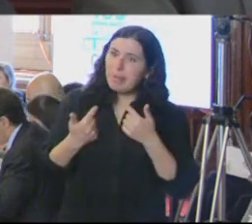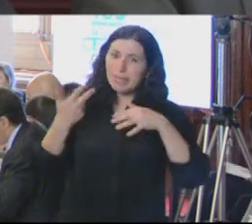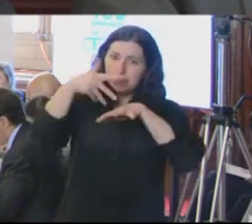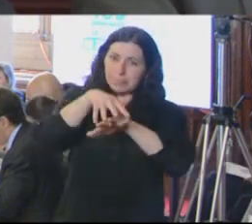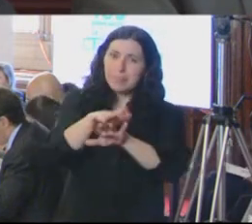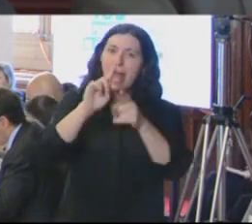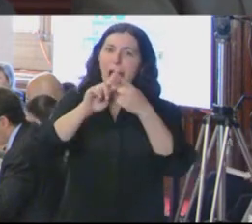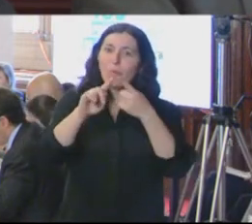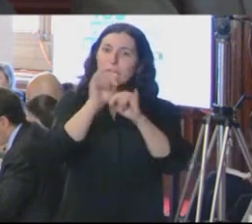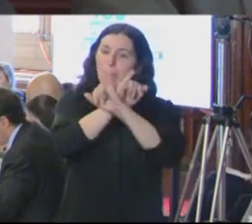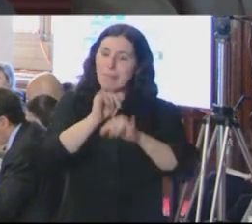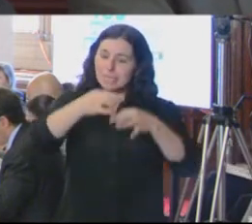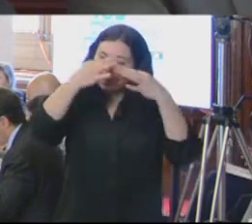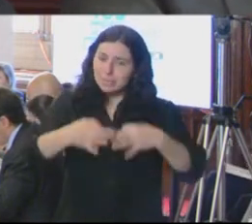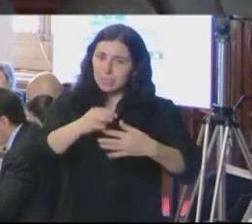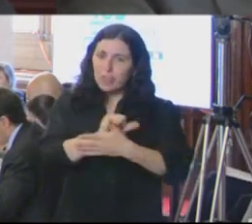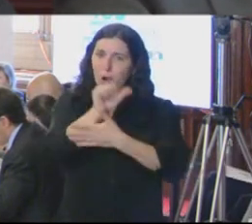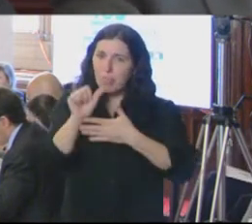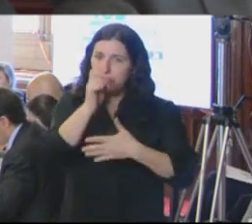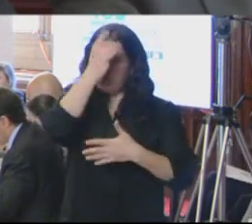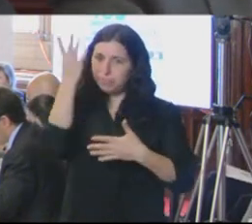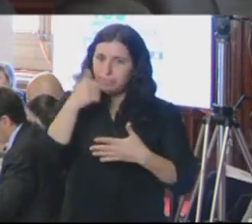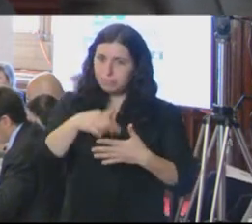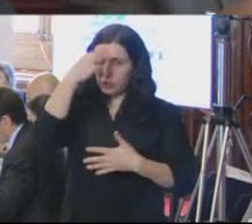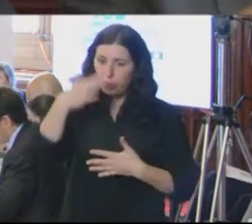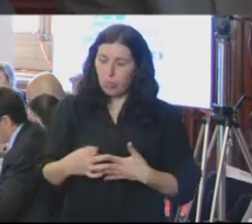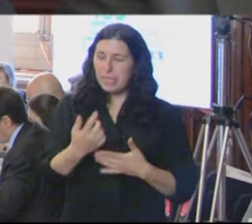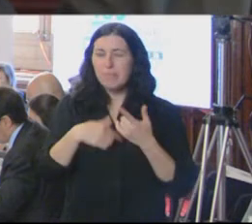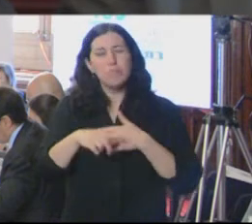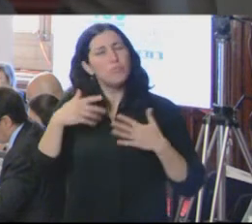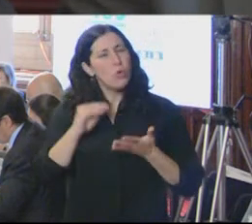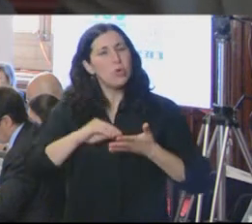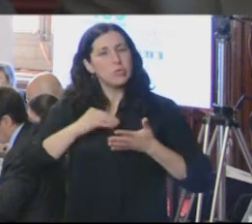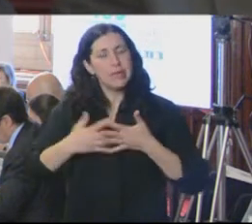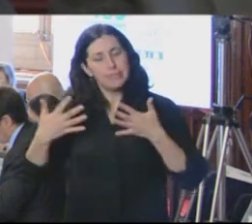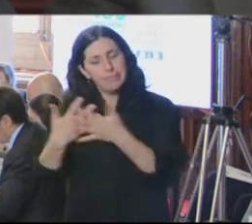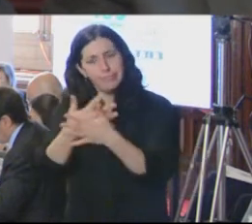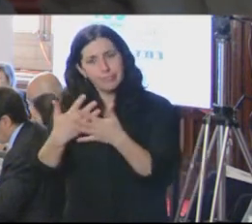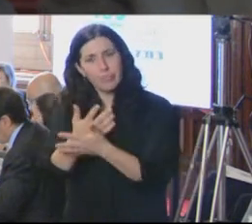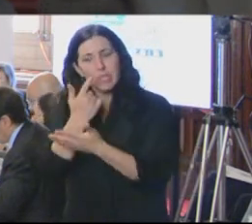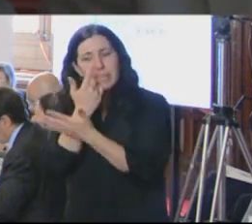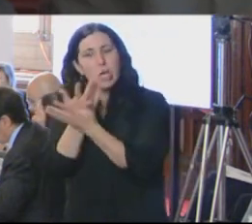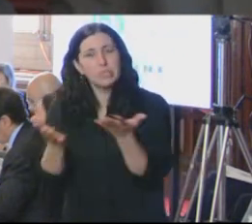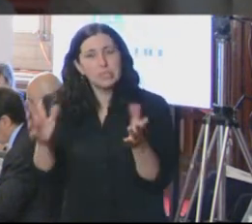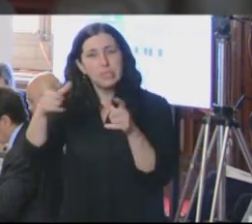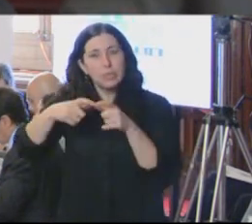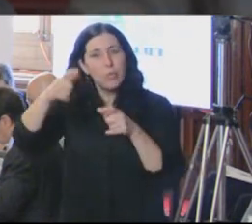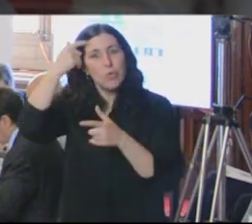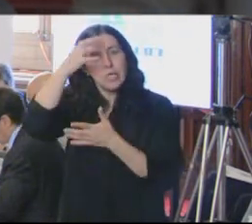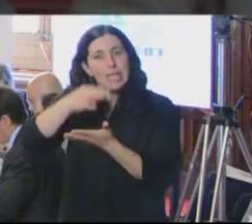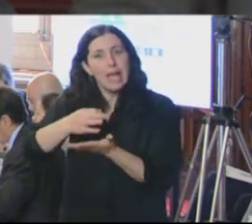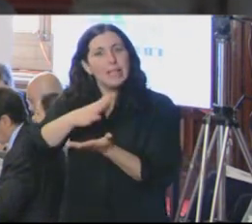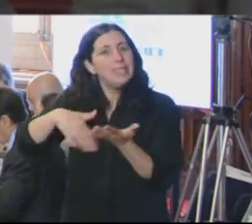ocasiones ha sido parte del hostigamiento en los ETSR, exponiendo la seguridad de las comunidades que se encuentran en el